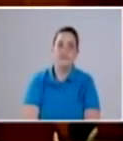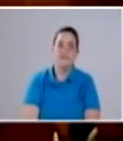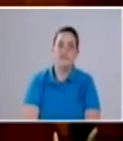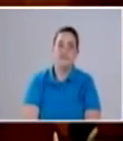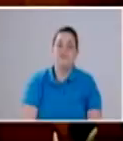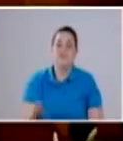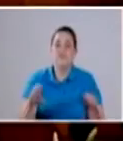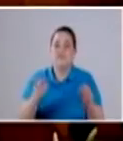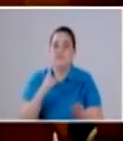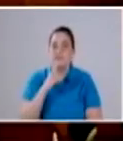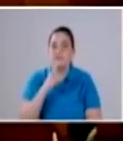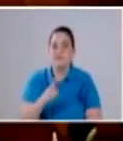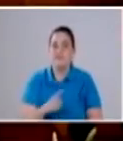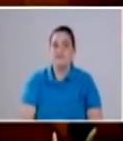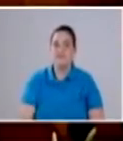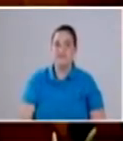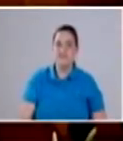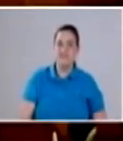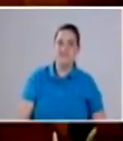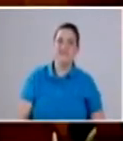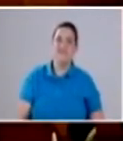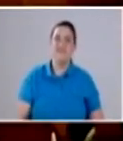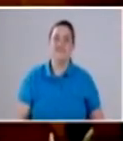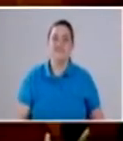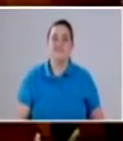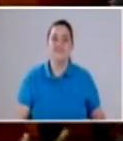Como diría Derbez, fue horrible.